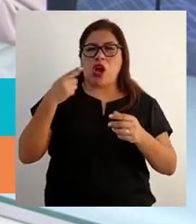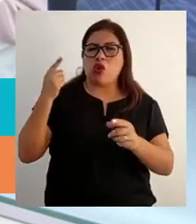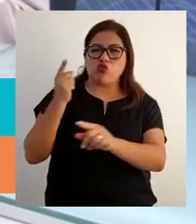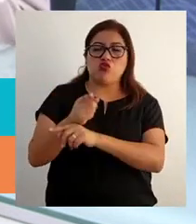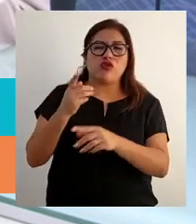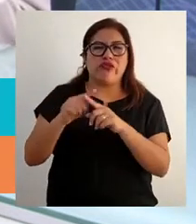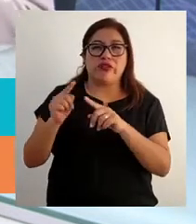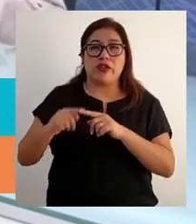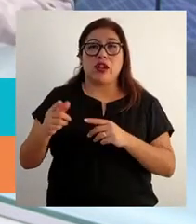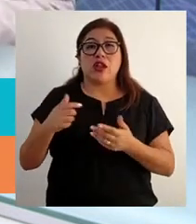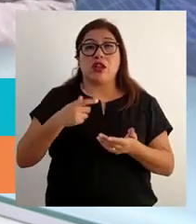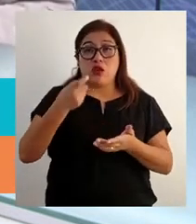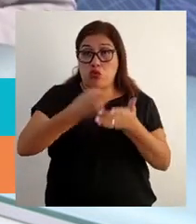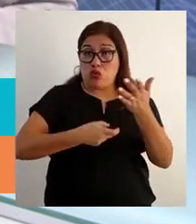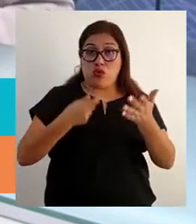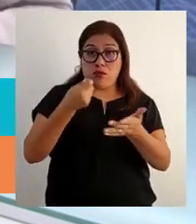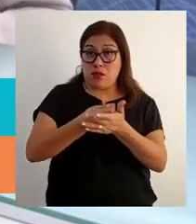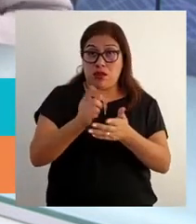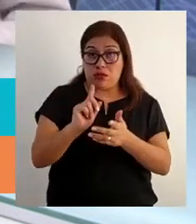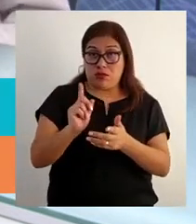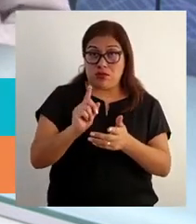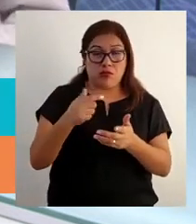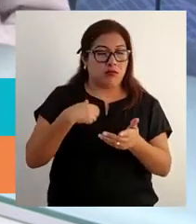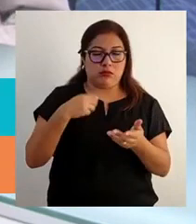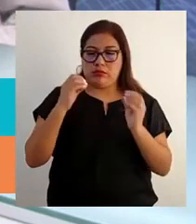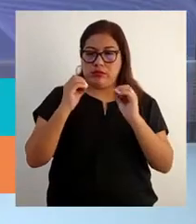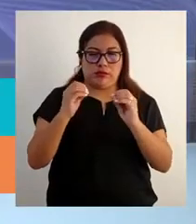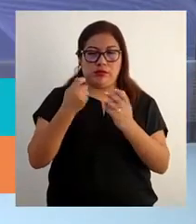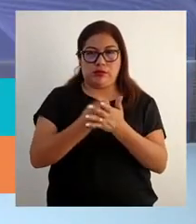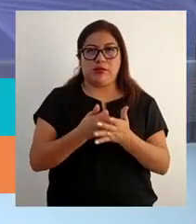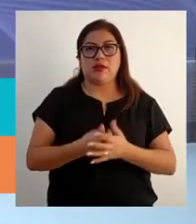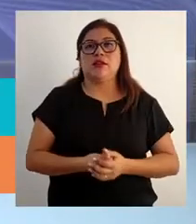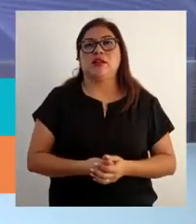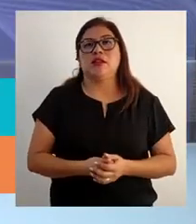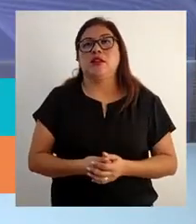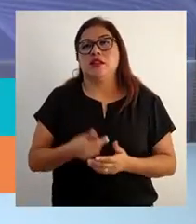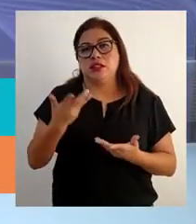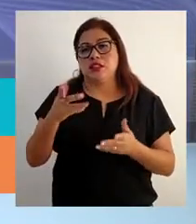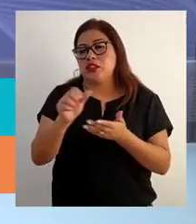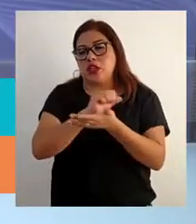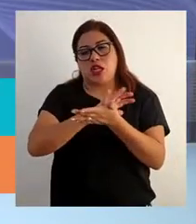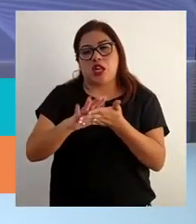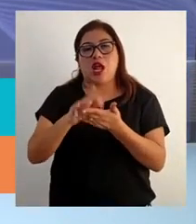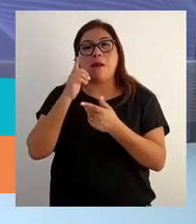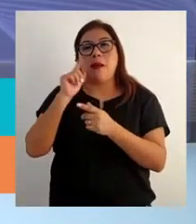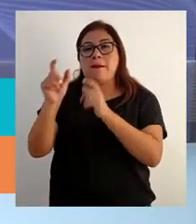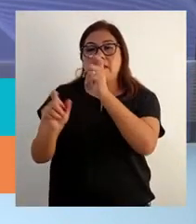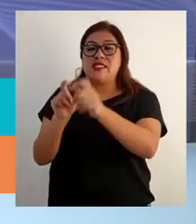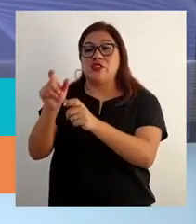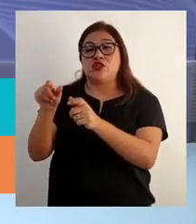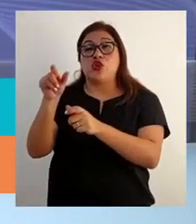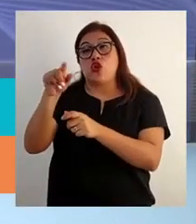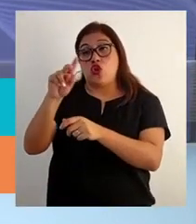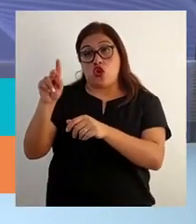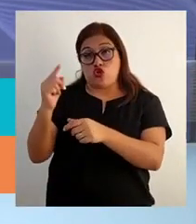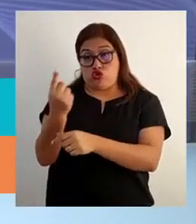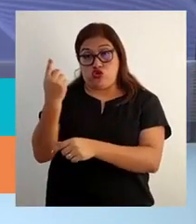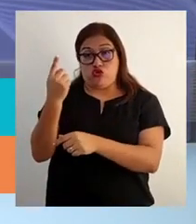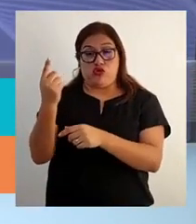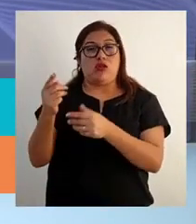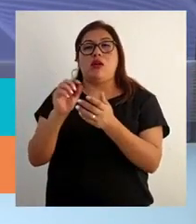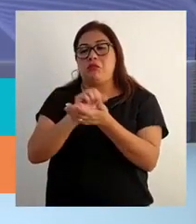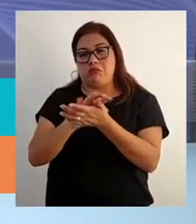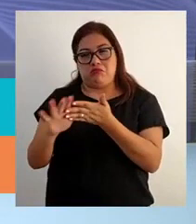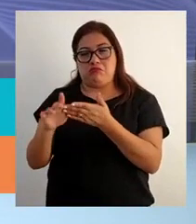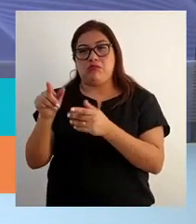arancel? Sí, los amparos, los habeas corpus son totalmente gratuitos para las personas naturales, igual en materia de alimentos también